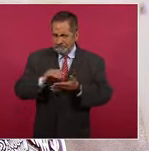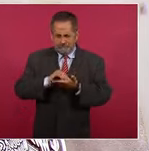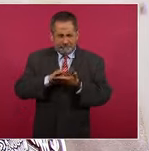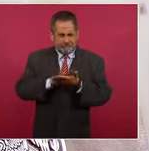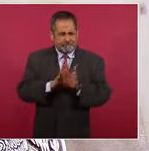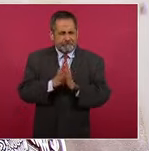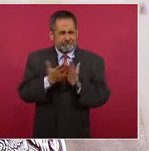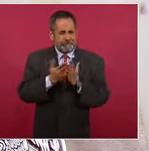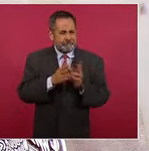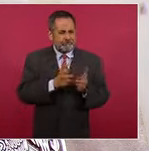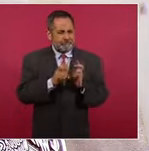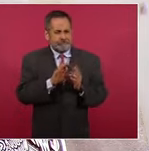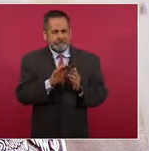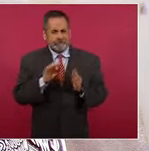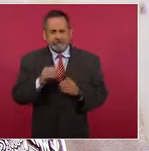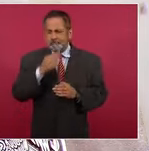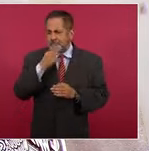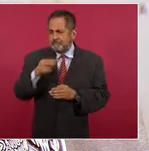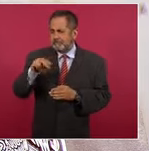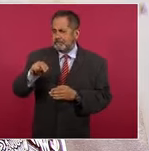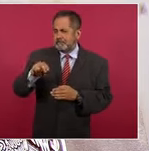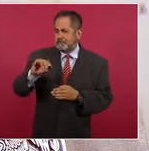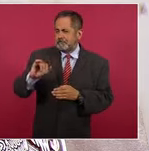de El Nigromante